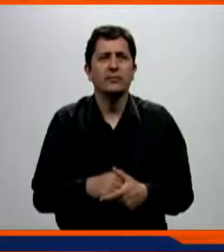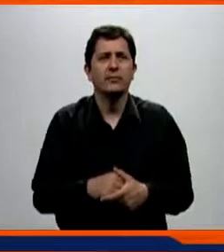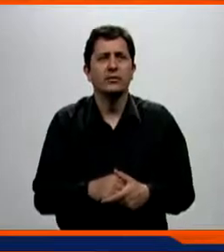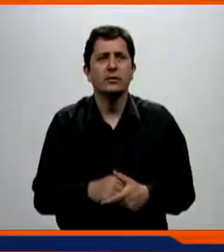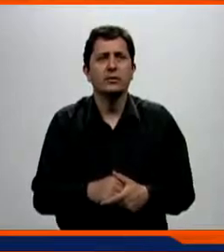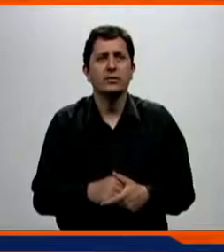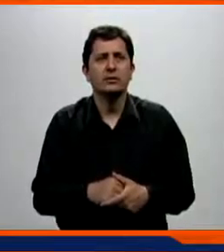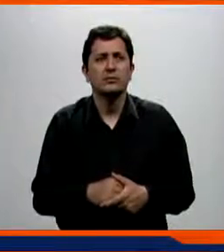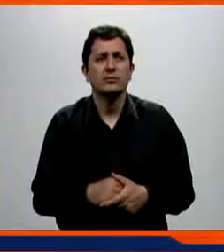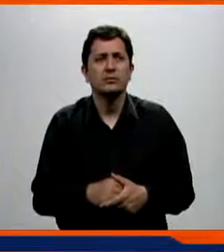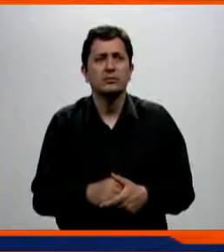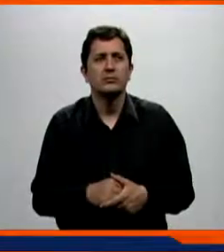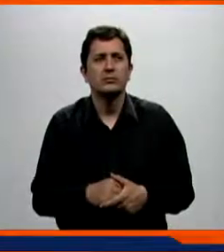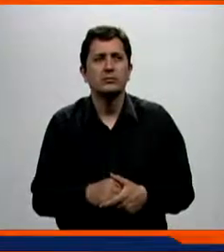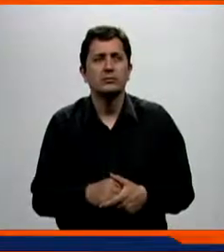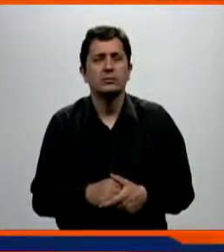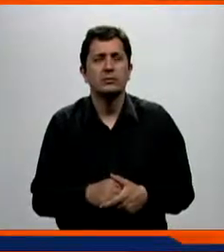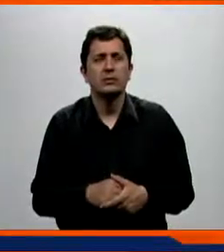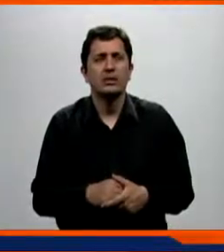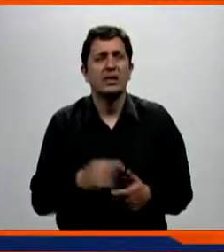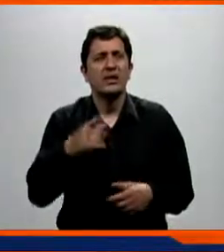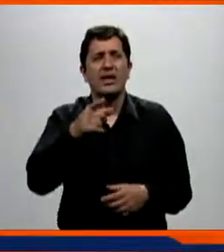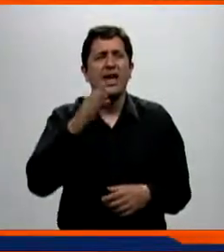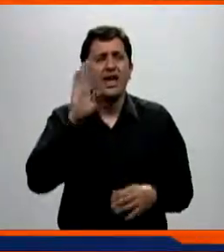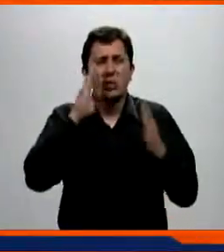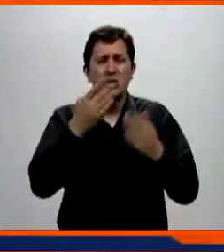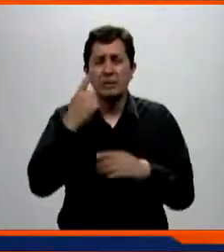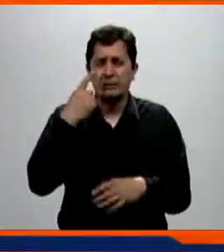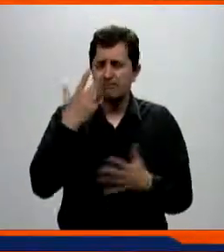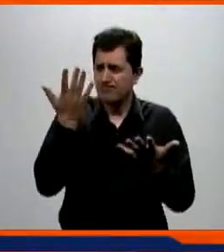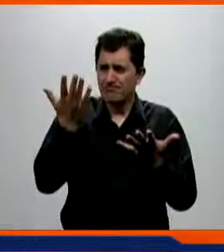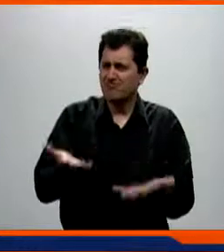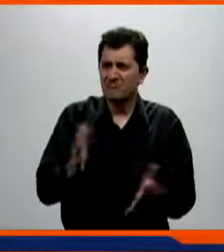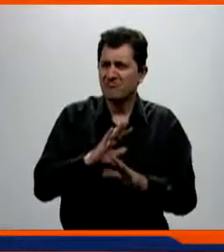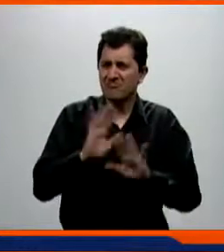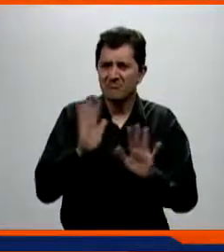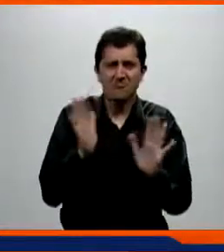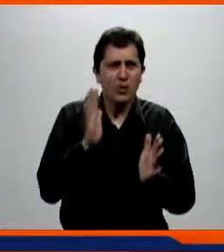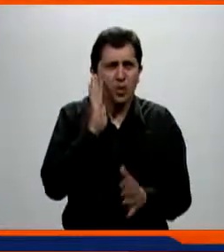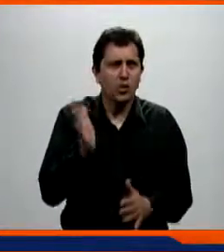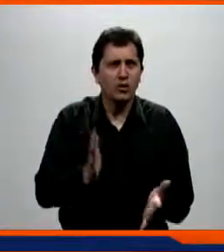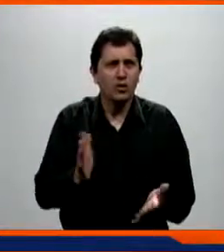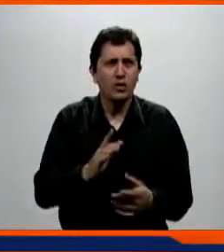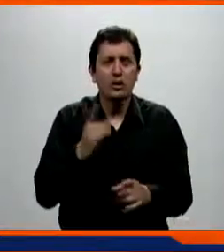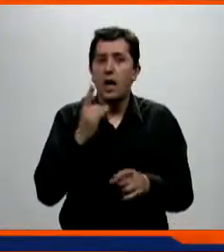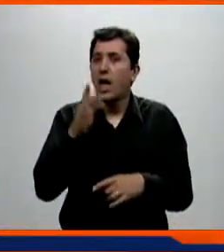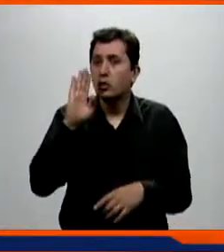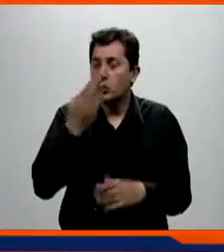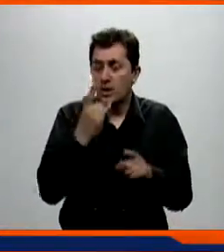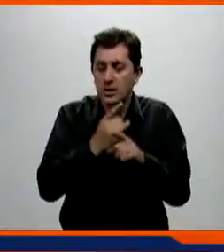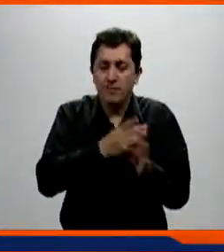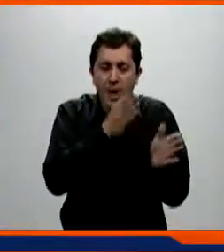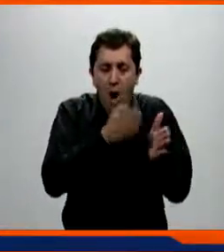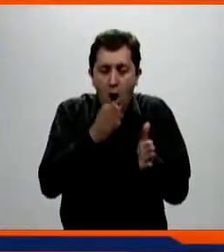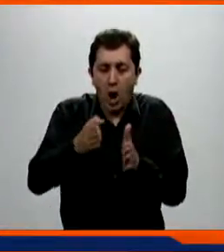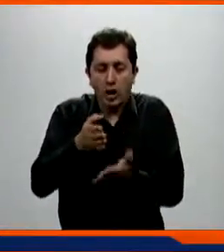momento, un estudiante prácticamente desconocido, sí, porque siempre sabemos que el orden y la disciplina es uno de